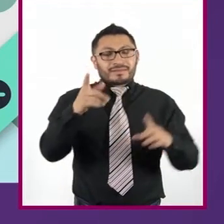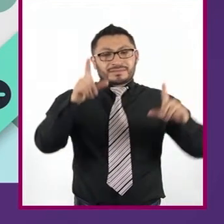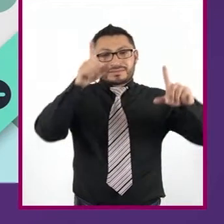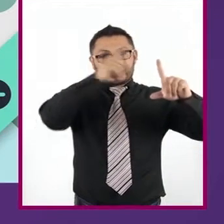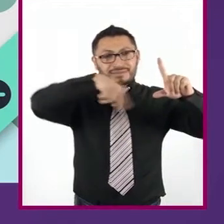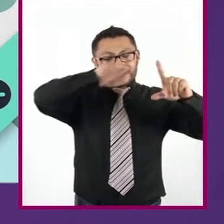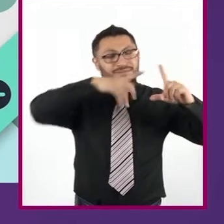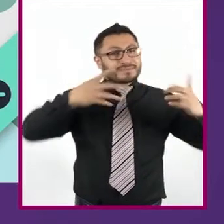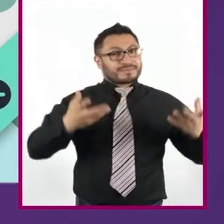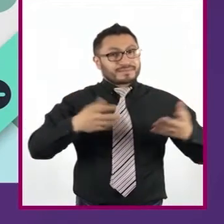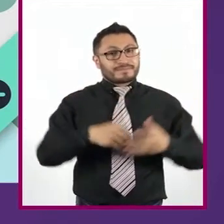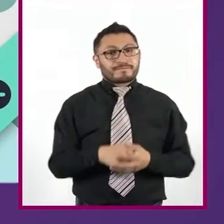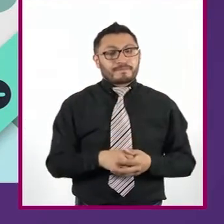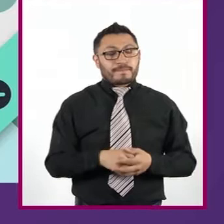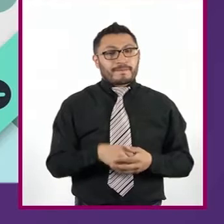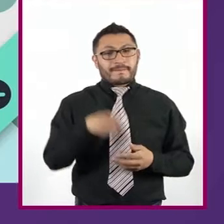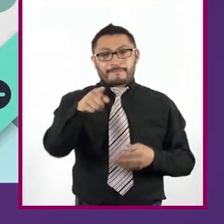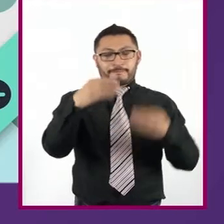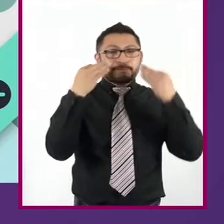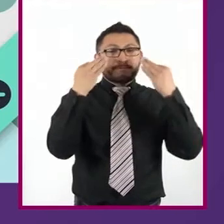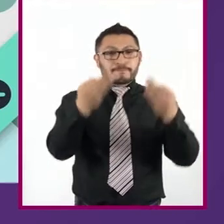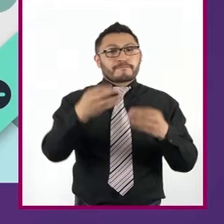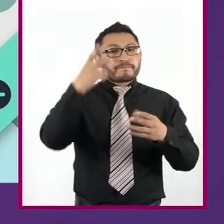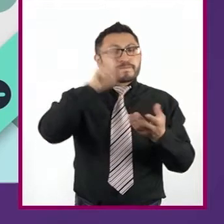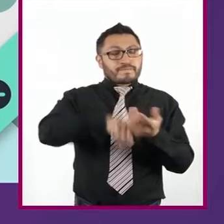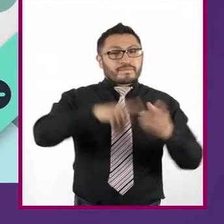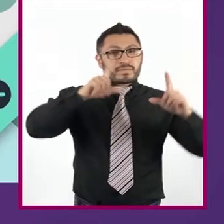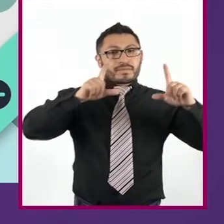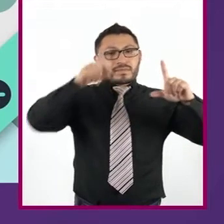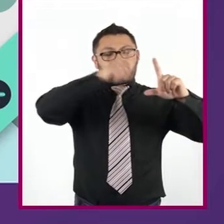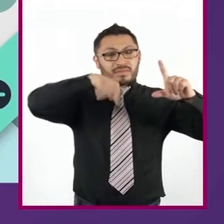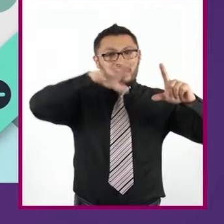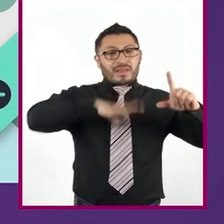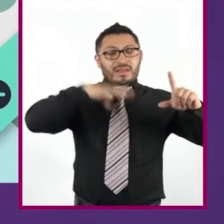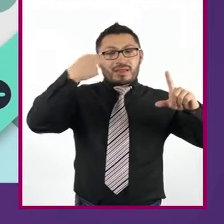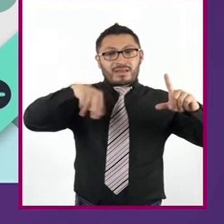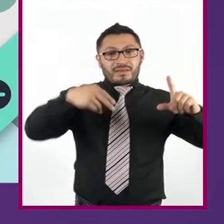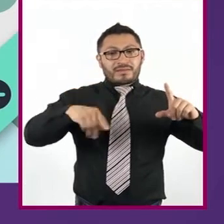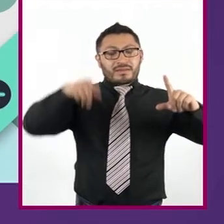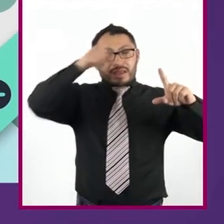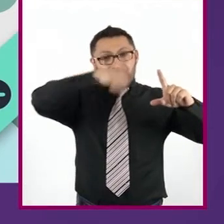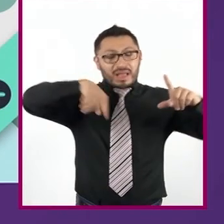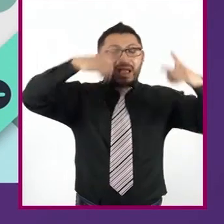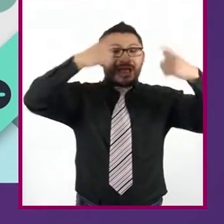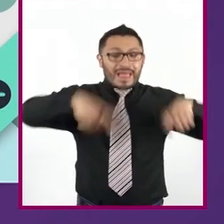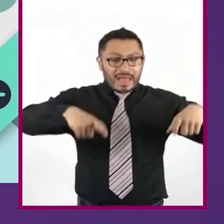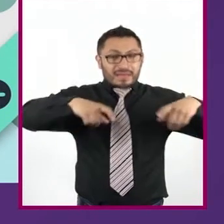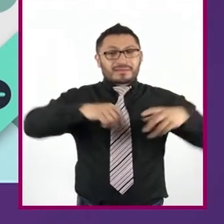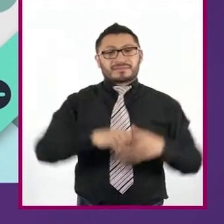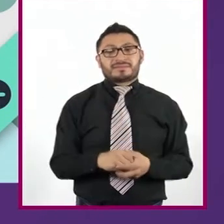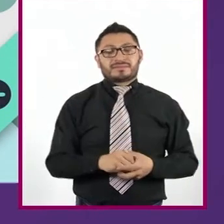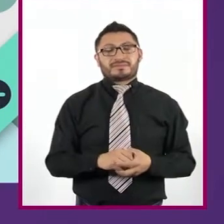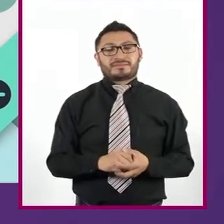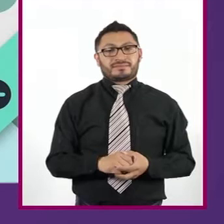gráfica? Como pueden ver en esta gráfica, llamada gráfica circular o de pastel,